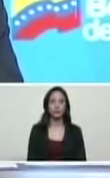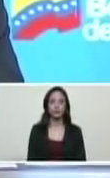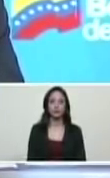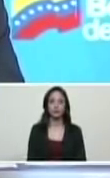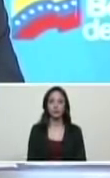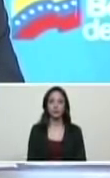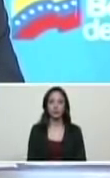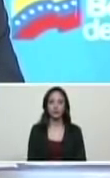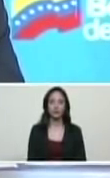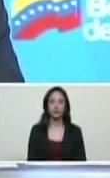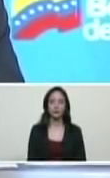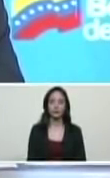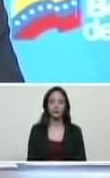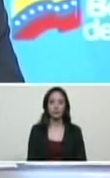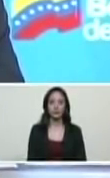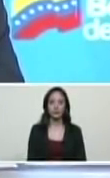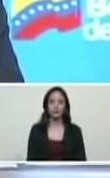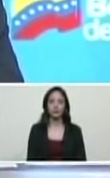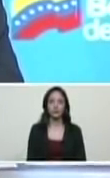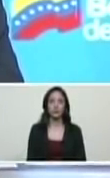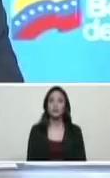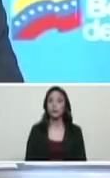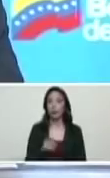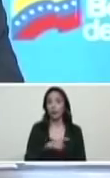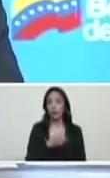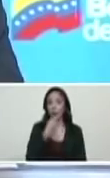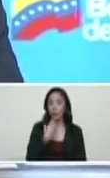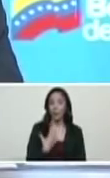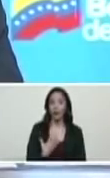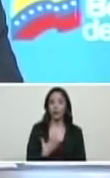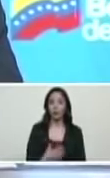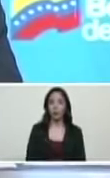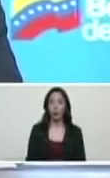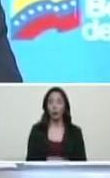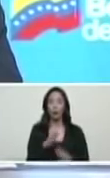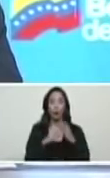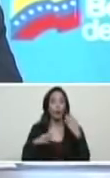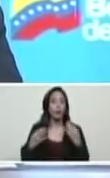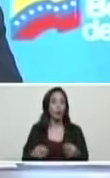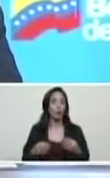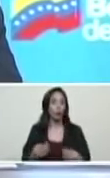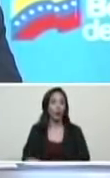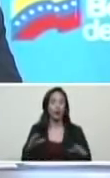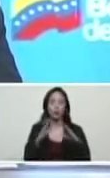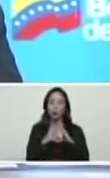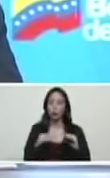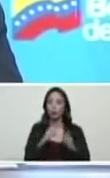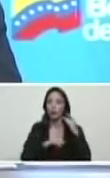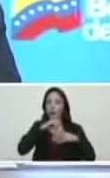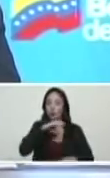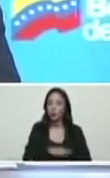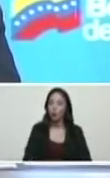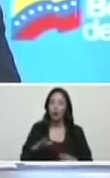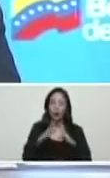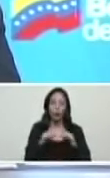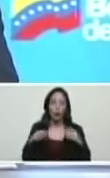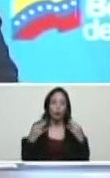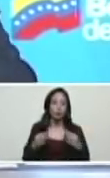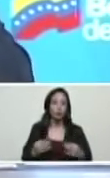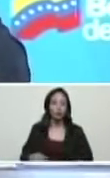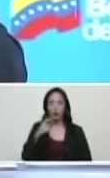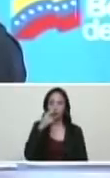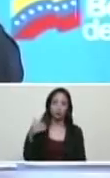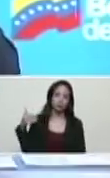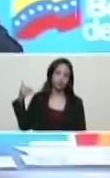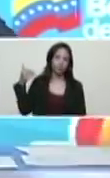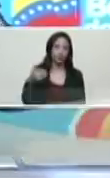el desarrollo de las bellezas naturales, históricas del país. A lo largo y ancho, el turismo